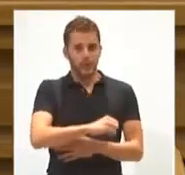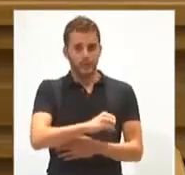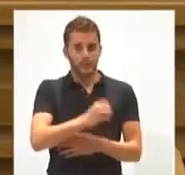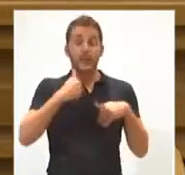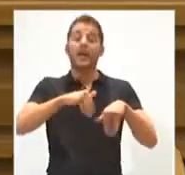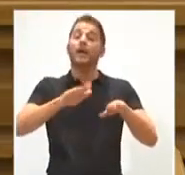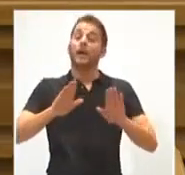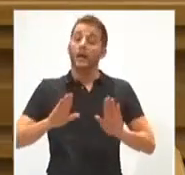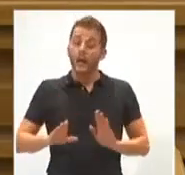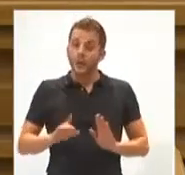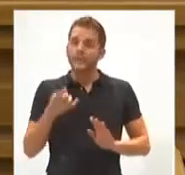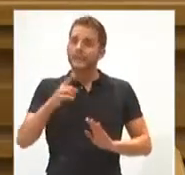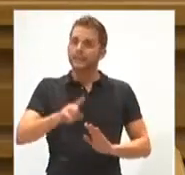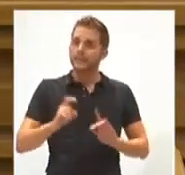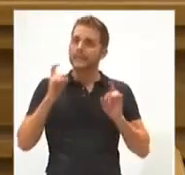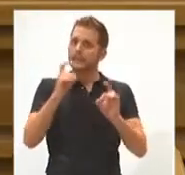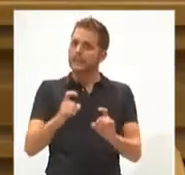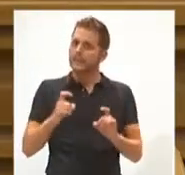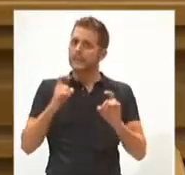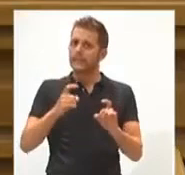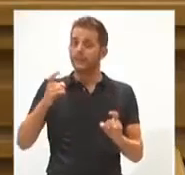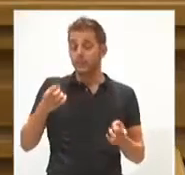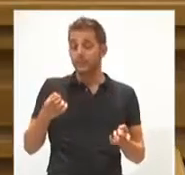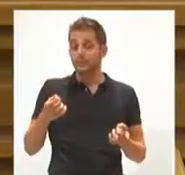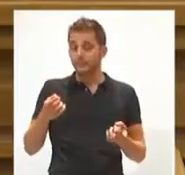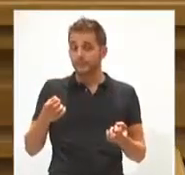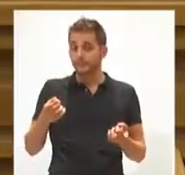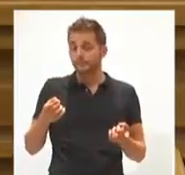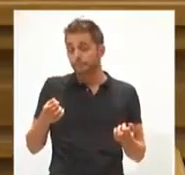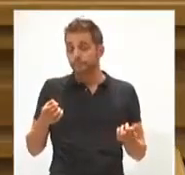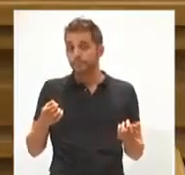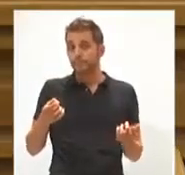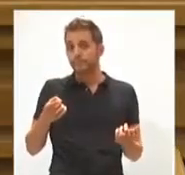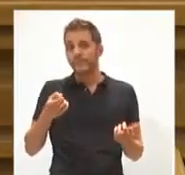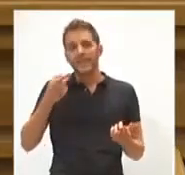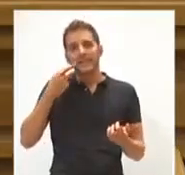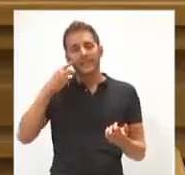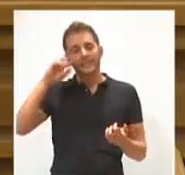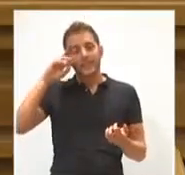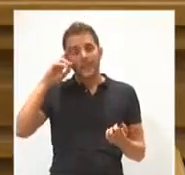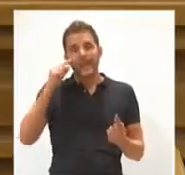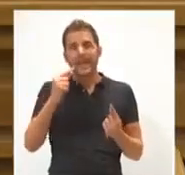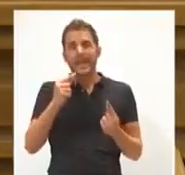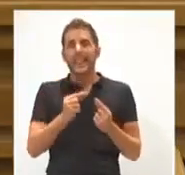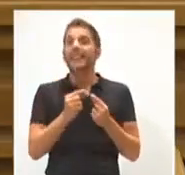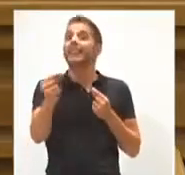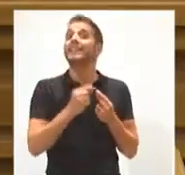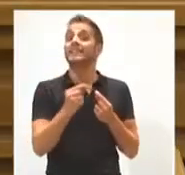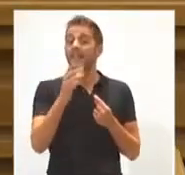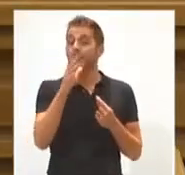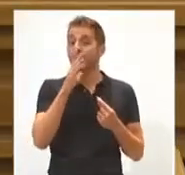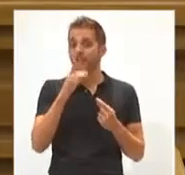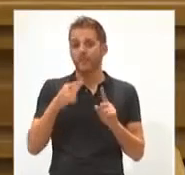reservar parte de la experiencia a distancia porque es útil a la hora de agilizar